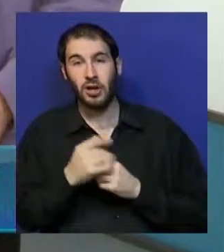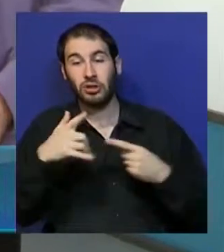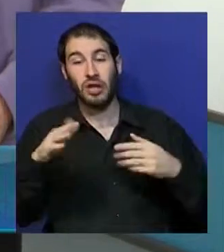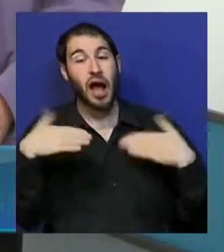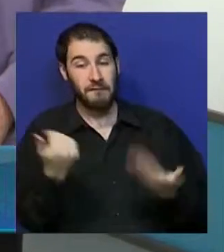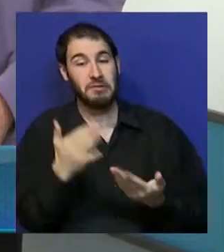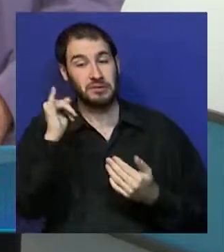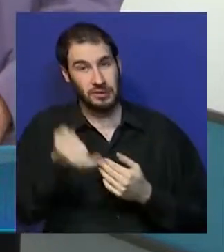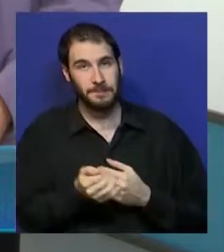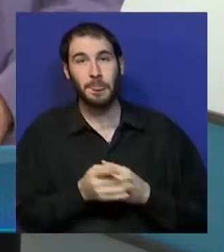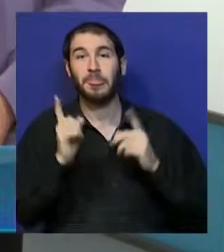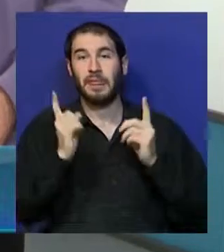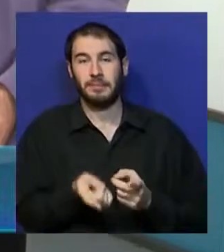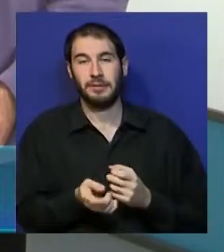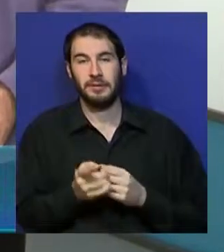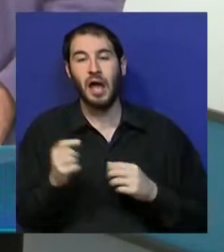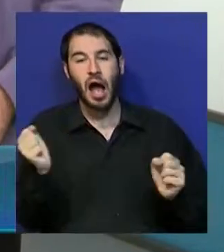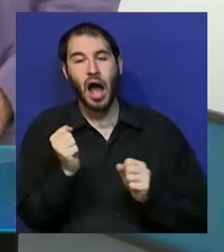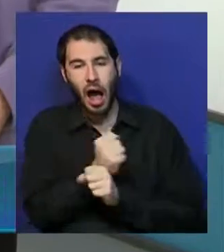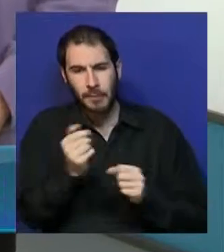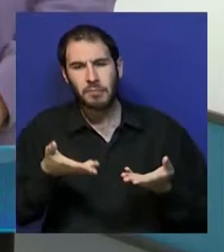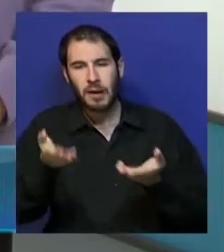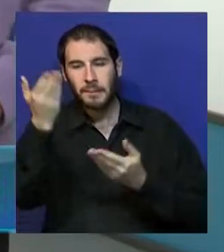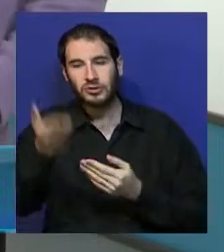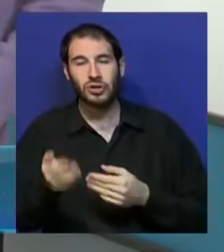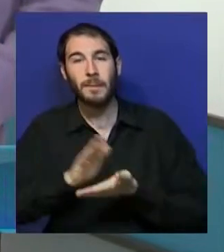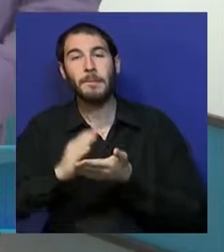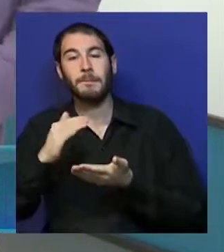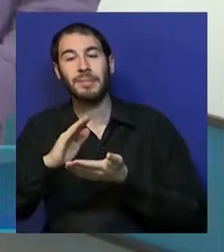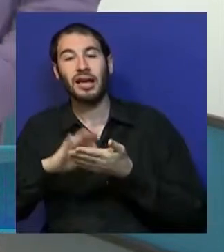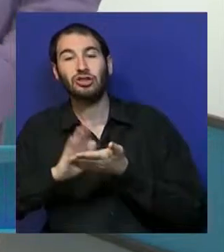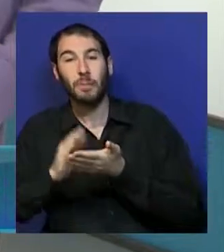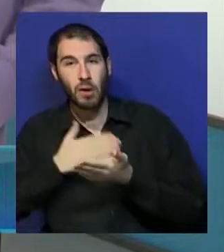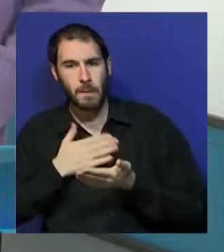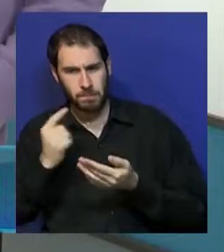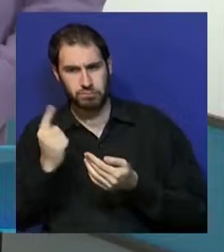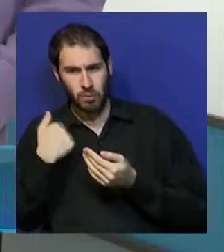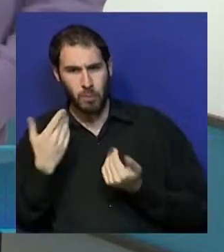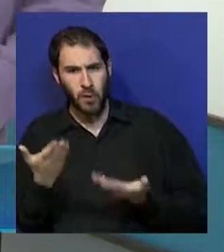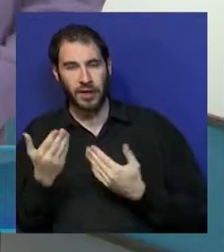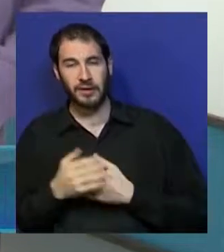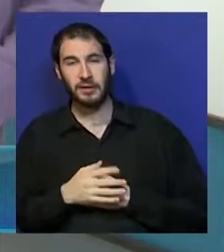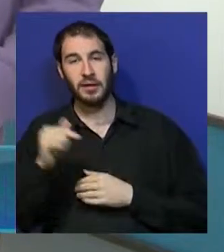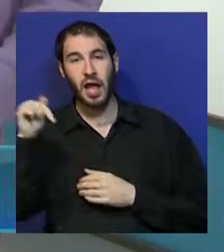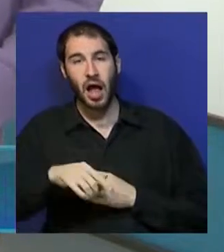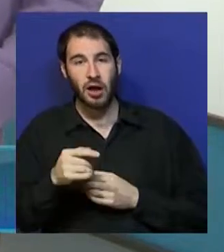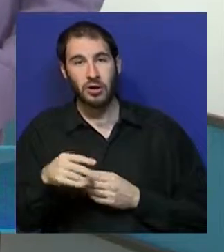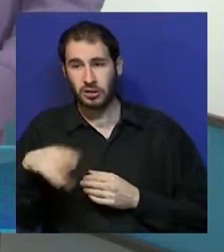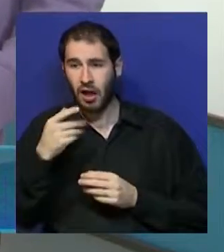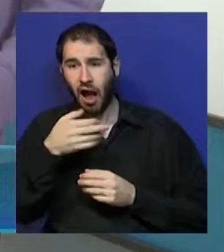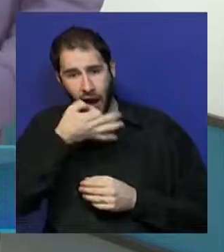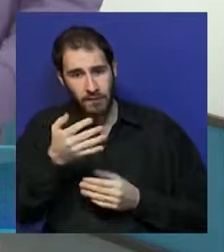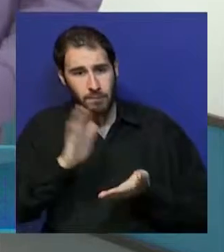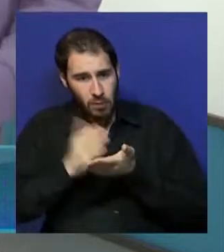favor. También habilita la participación del cretante particular, o sea, la víctima en el proceso, ahora va a tener voz y